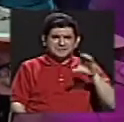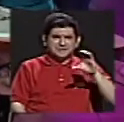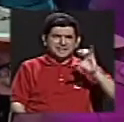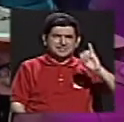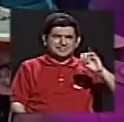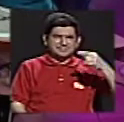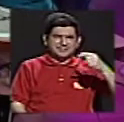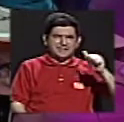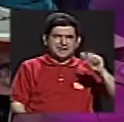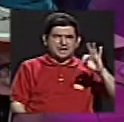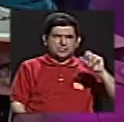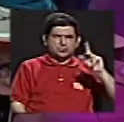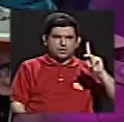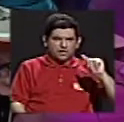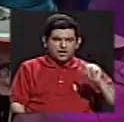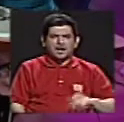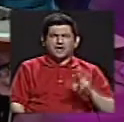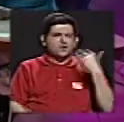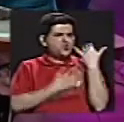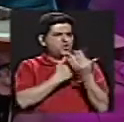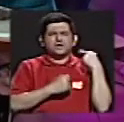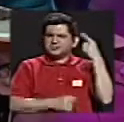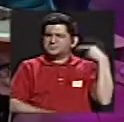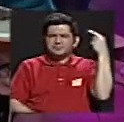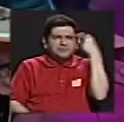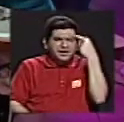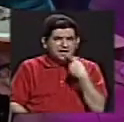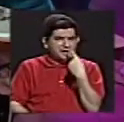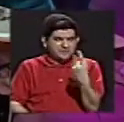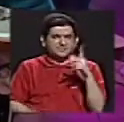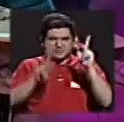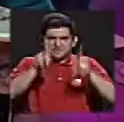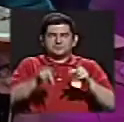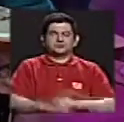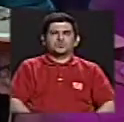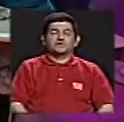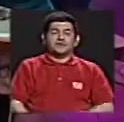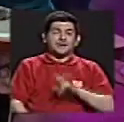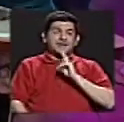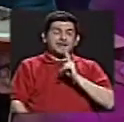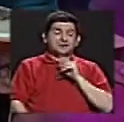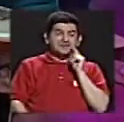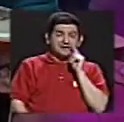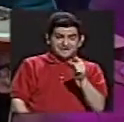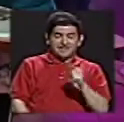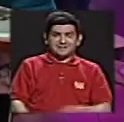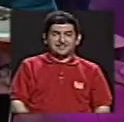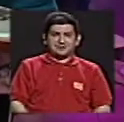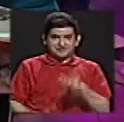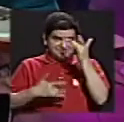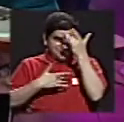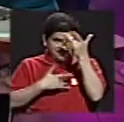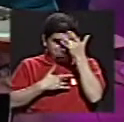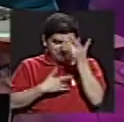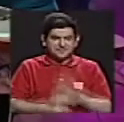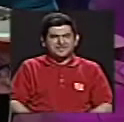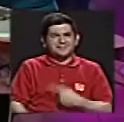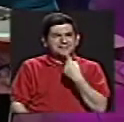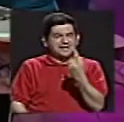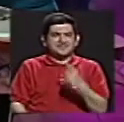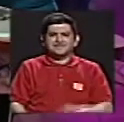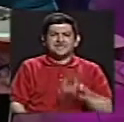haber una forma de hacer algo, no hay que esperar al gobierno, dice Sergio, de Puriscal. En realidad la cigatoca, nosotros casi que